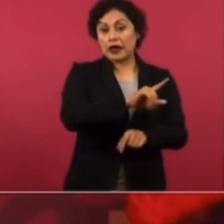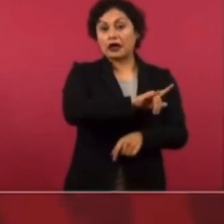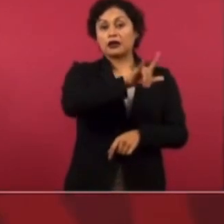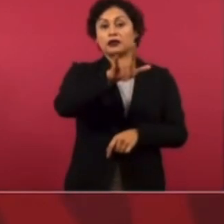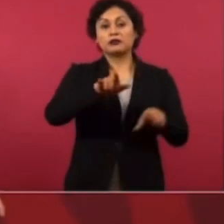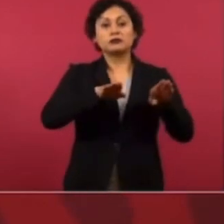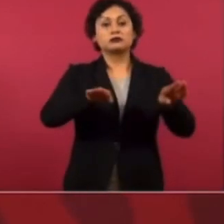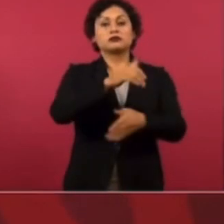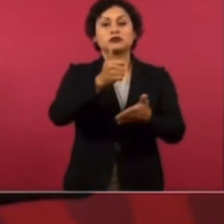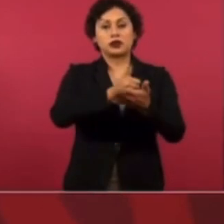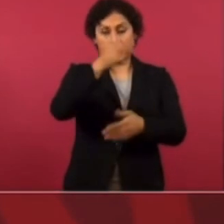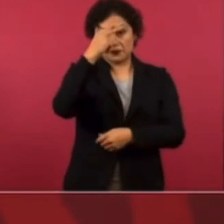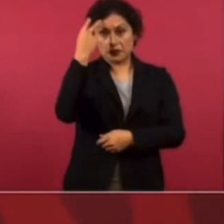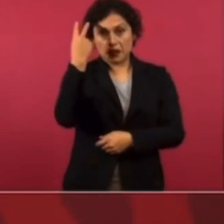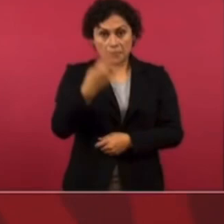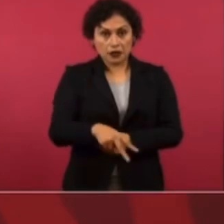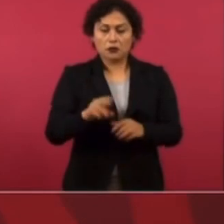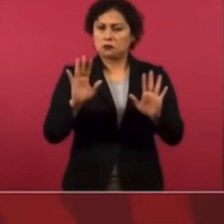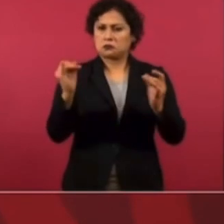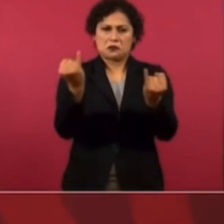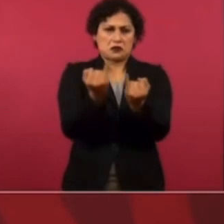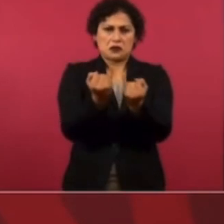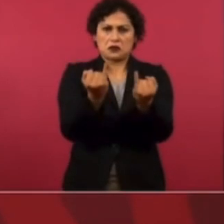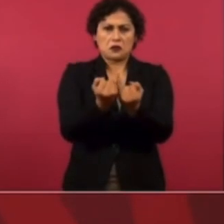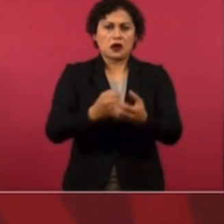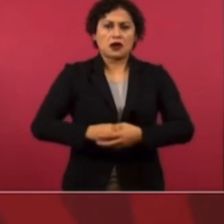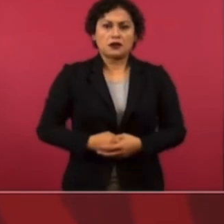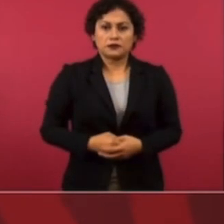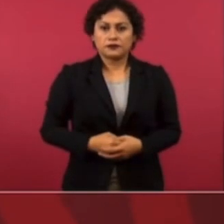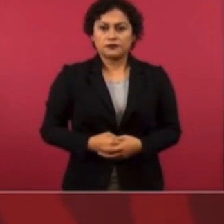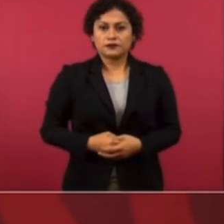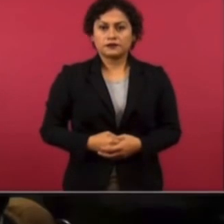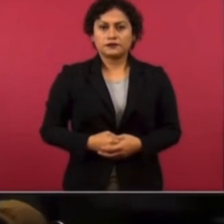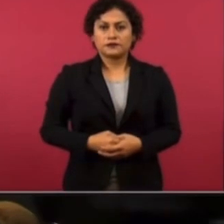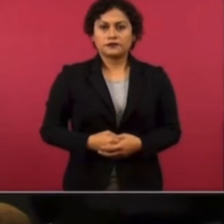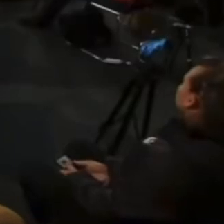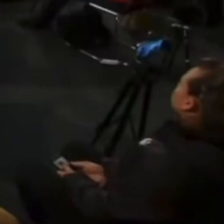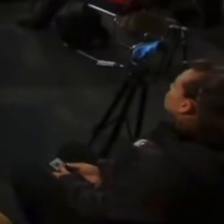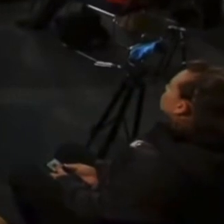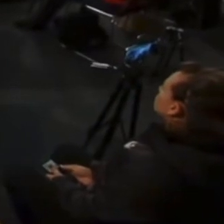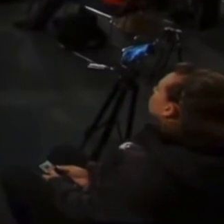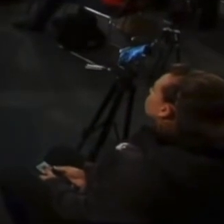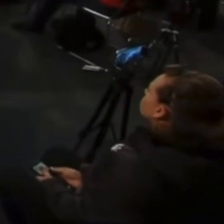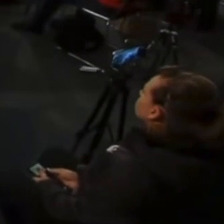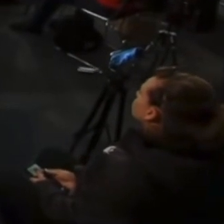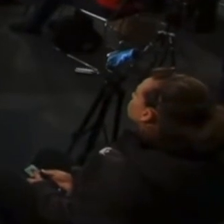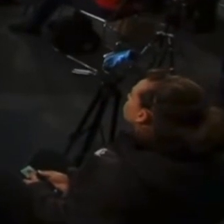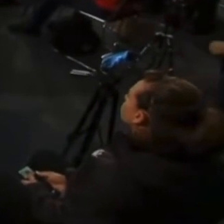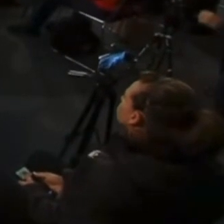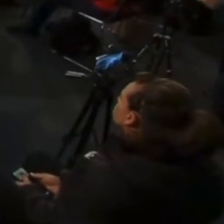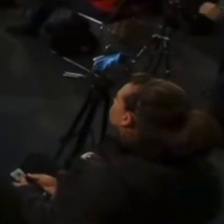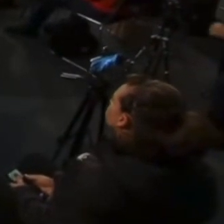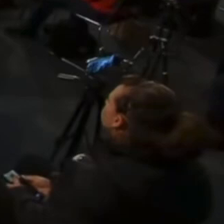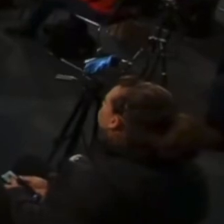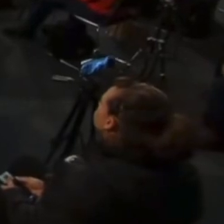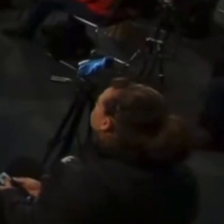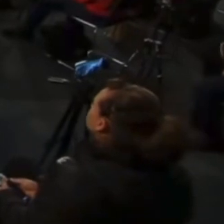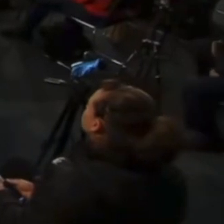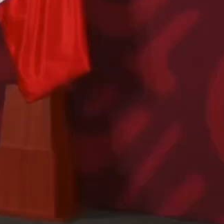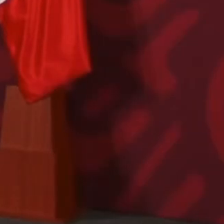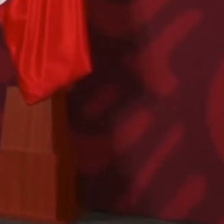aeropuerto de la Ciudad de México es lo mismo. Nosotros solo le hicimos la observación de que